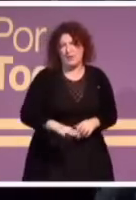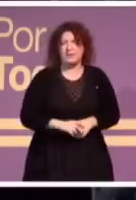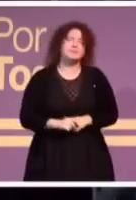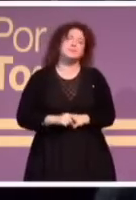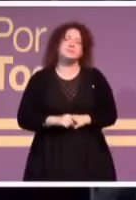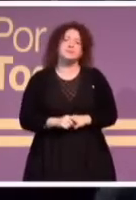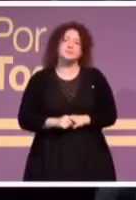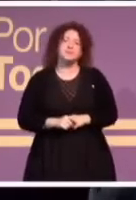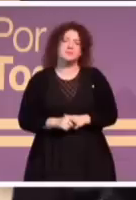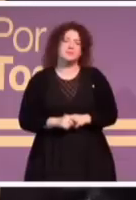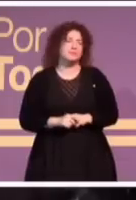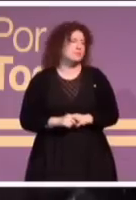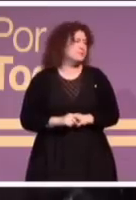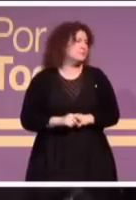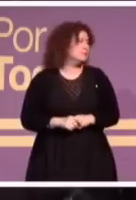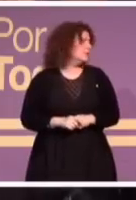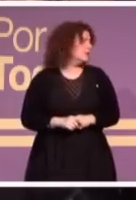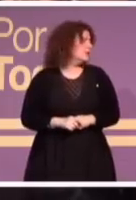Y